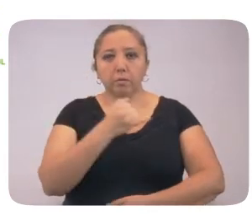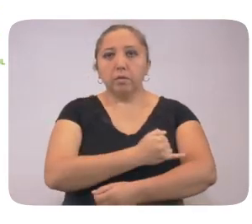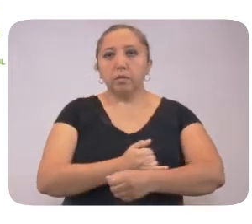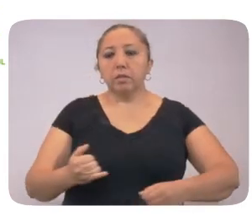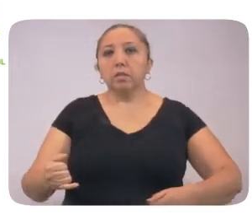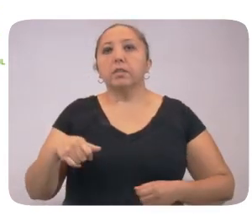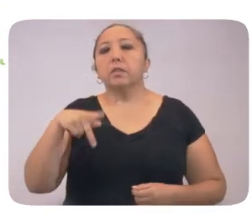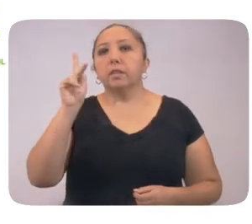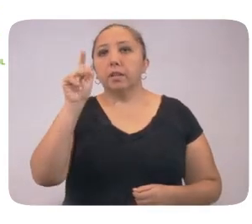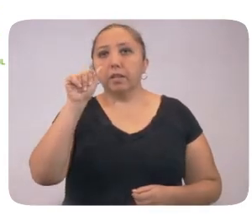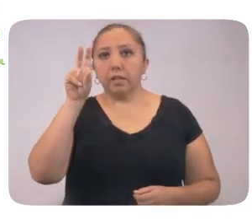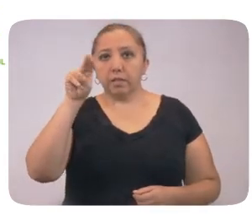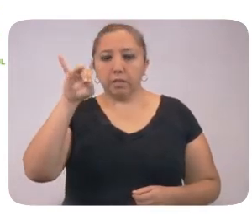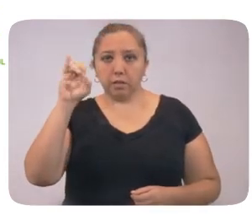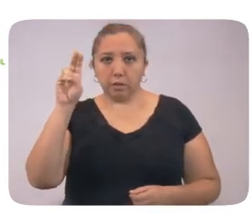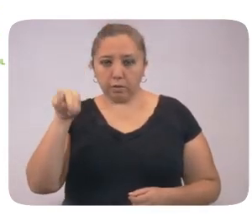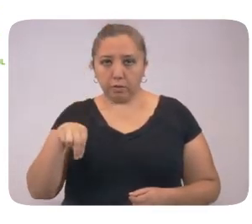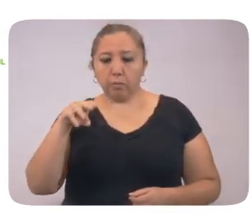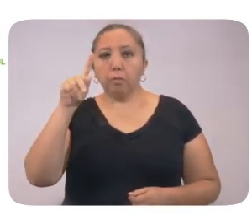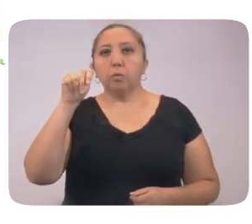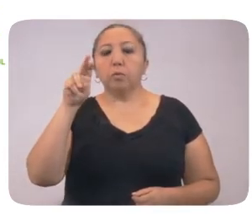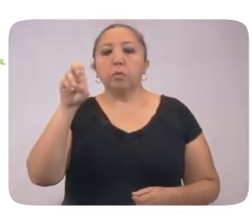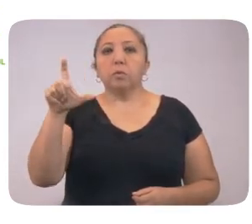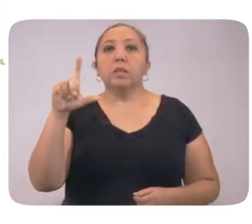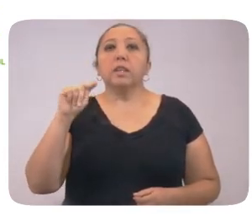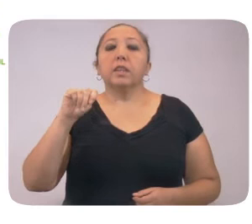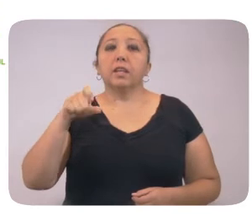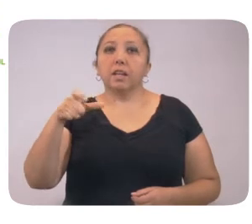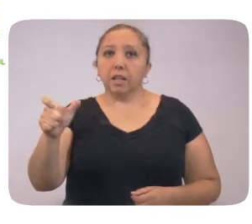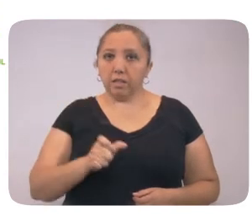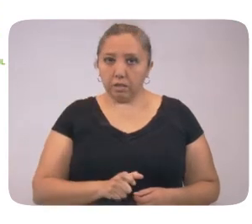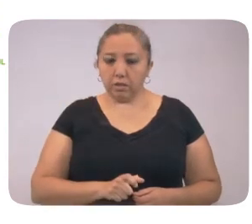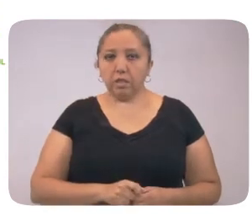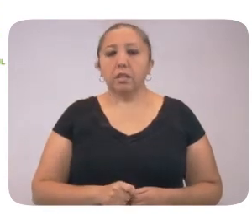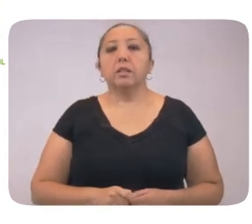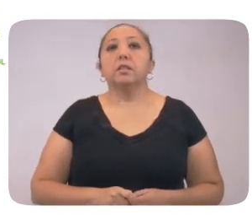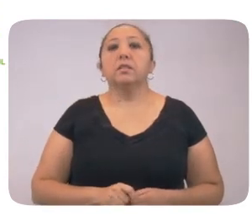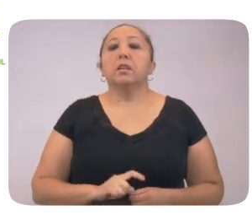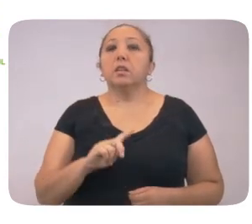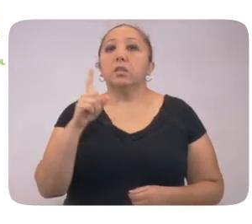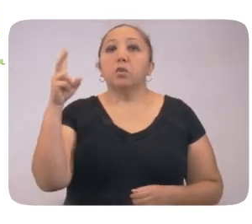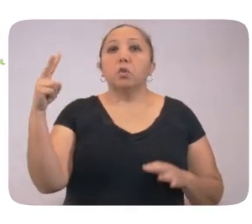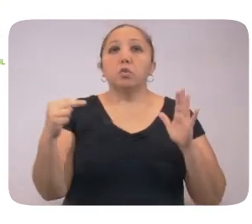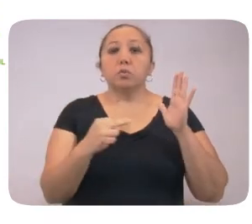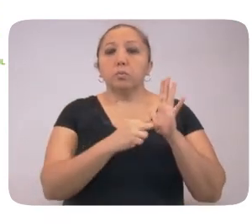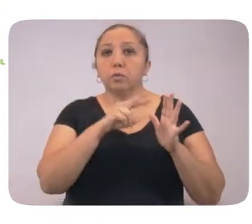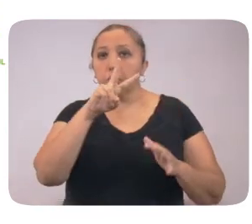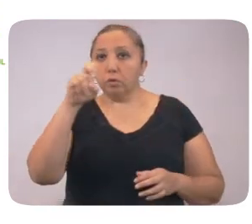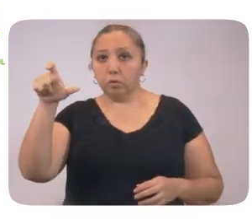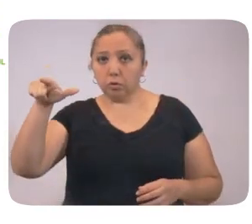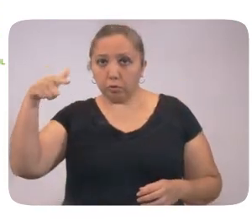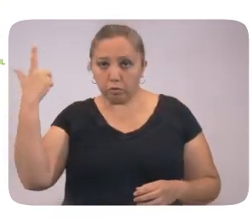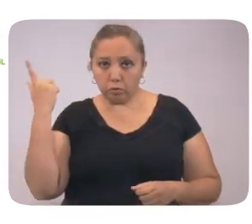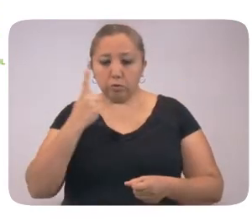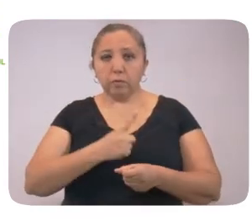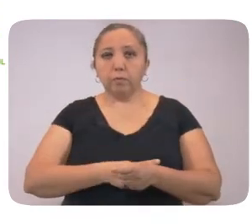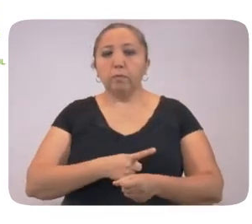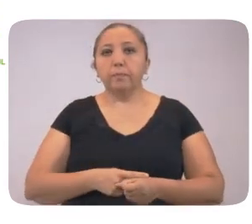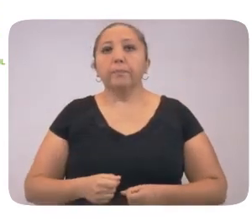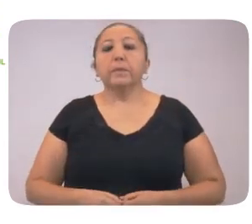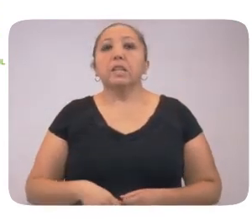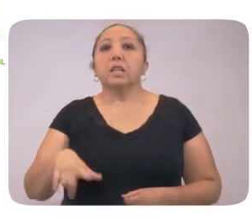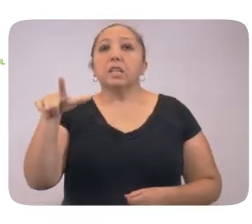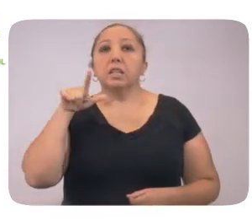kanasín motul muxupip y te casas en total ya son 2 mil 212 casos positivos